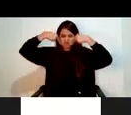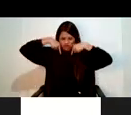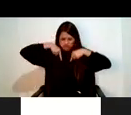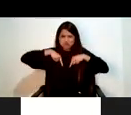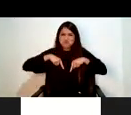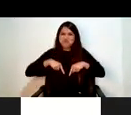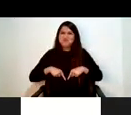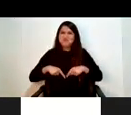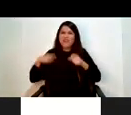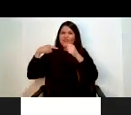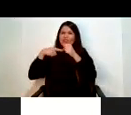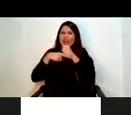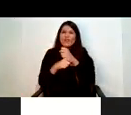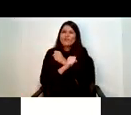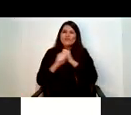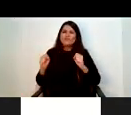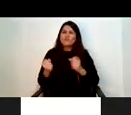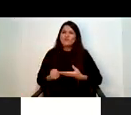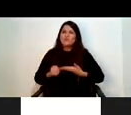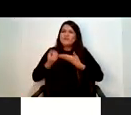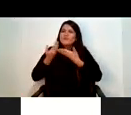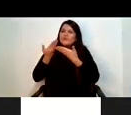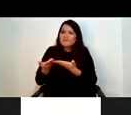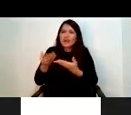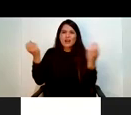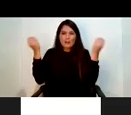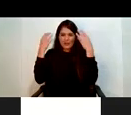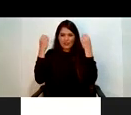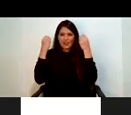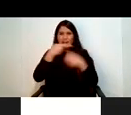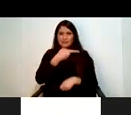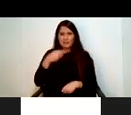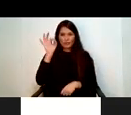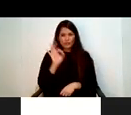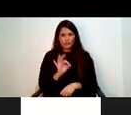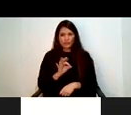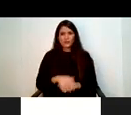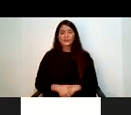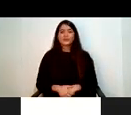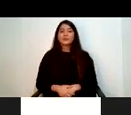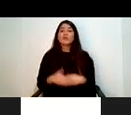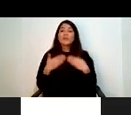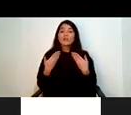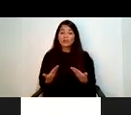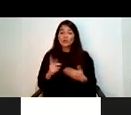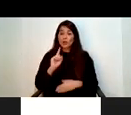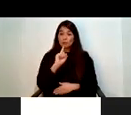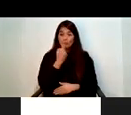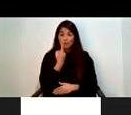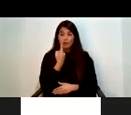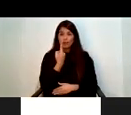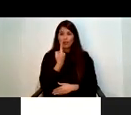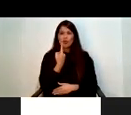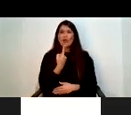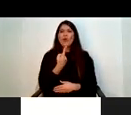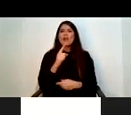poder cooperar y poder aprender o rendir al 100%. Entonces, lo primero va a ser